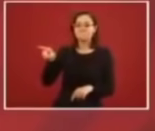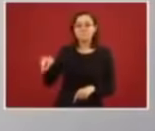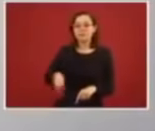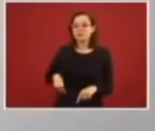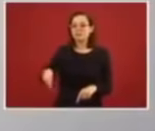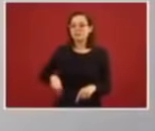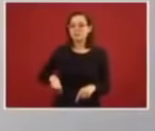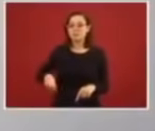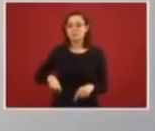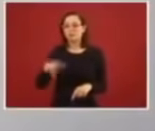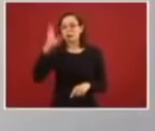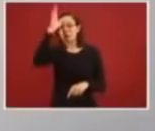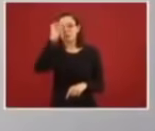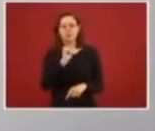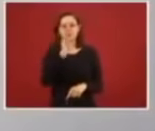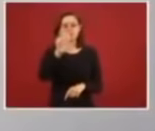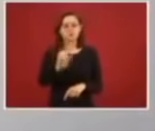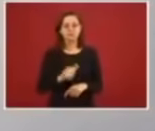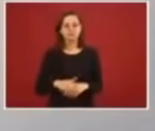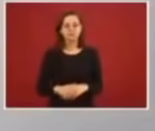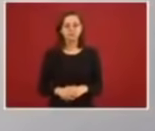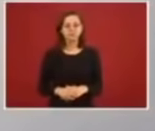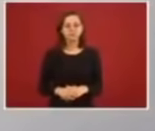no había el acuerdo